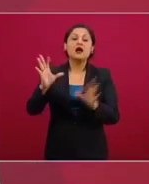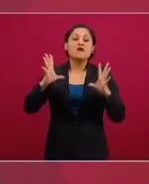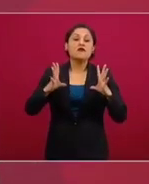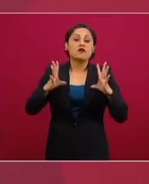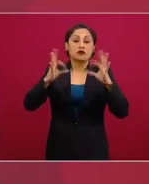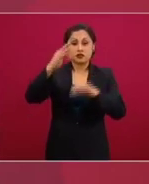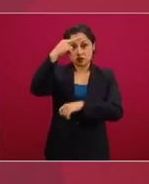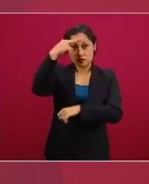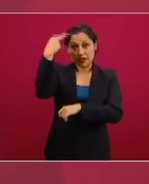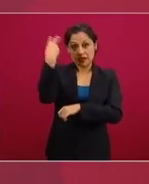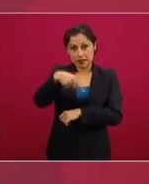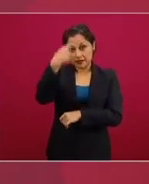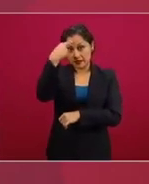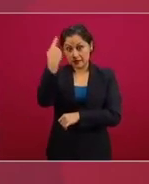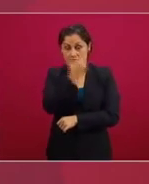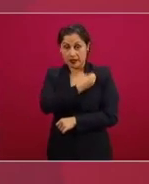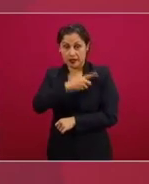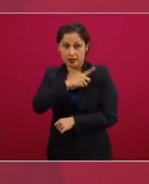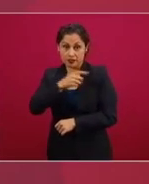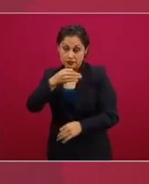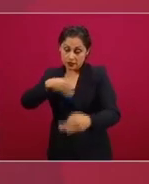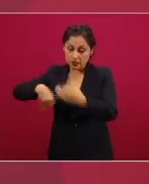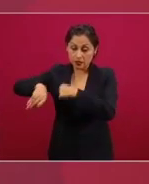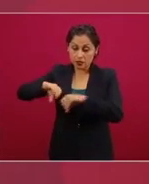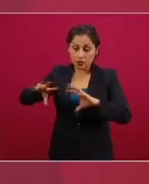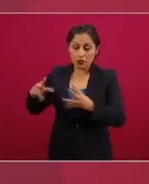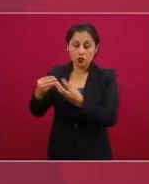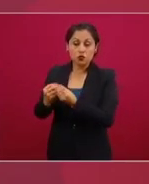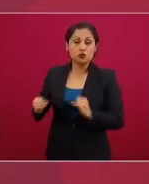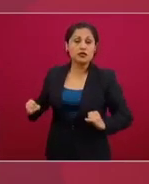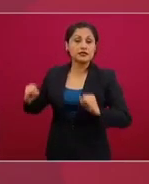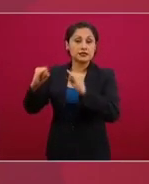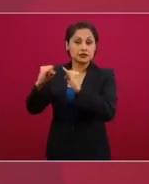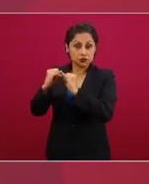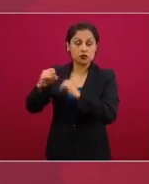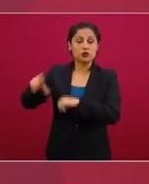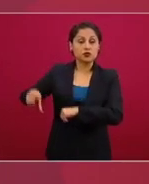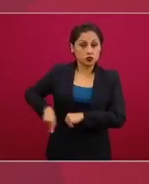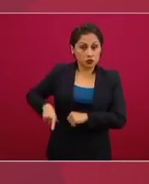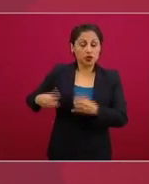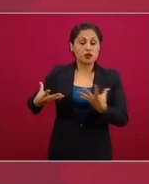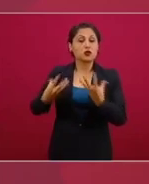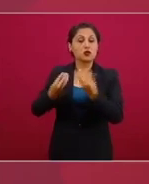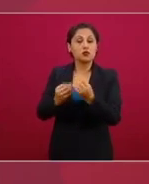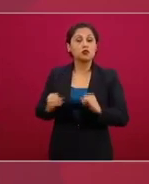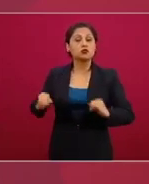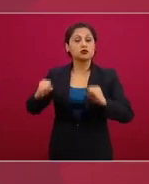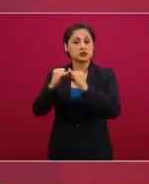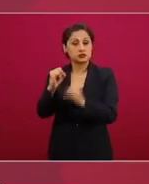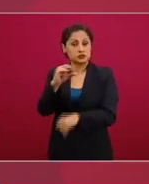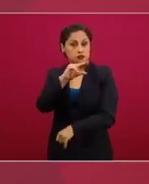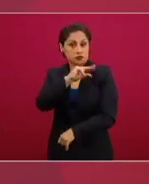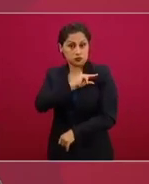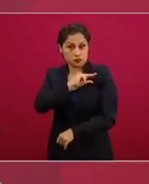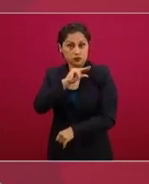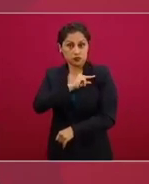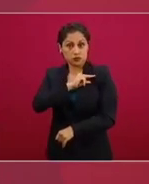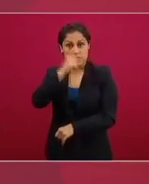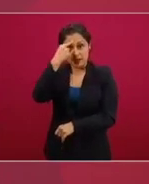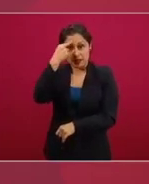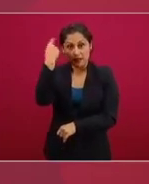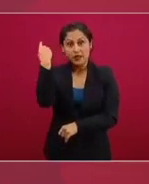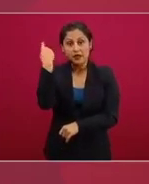hemos trabajado de manera conjunta con todas las instituciones públicas, con las instituciones privadas, para hacer disponible